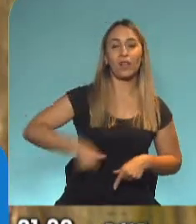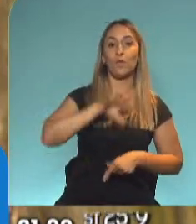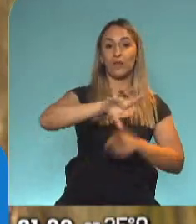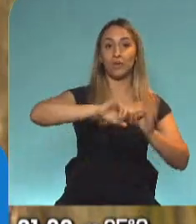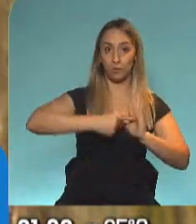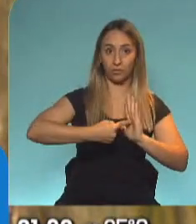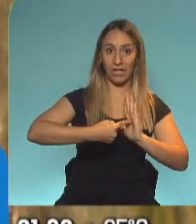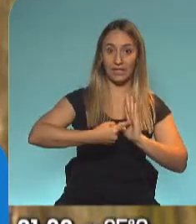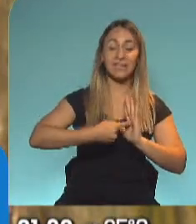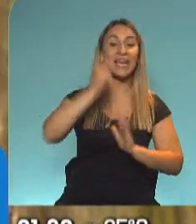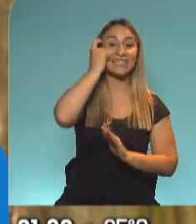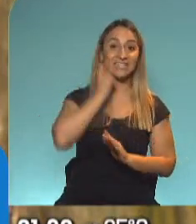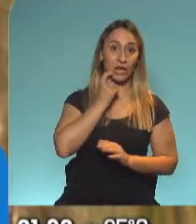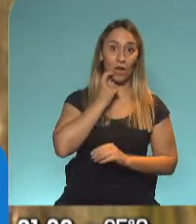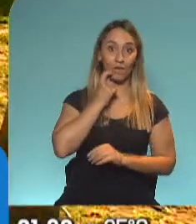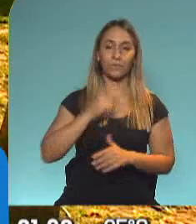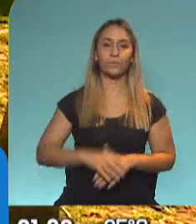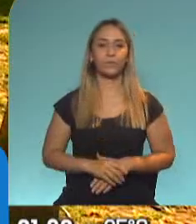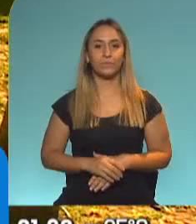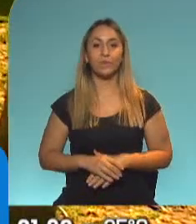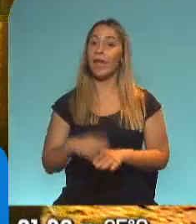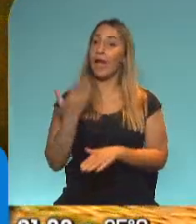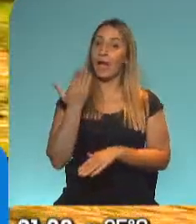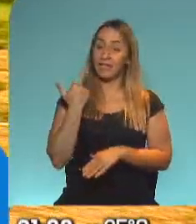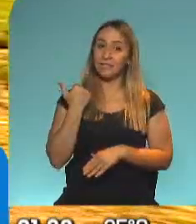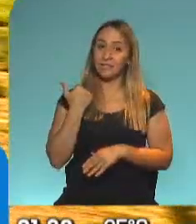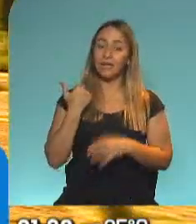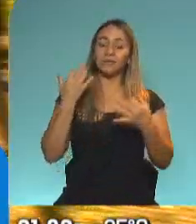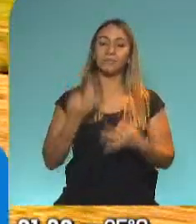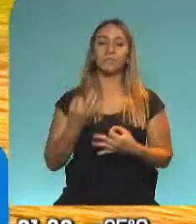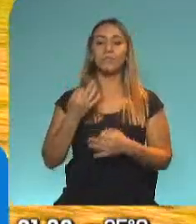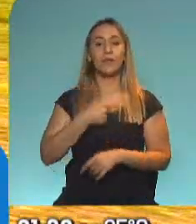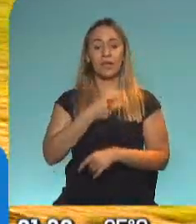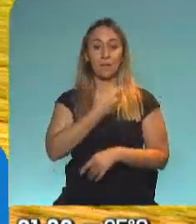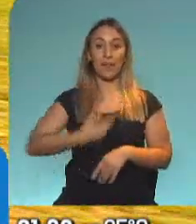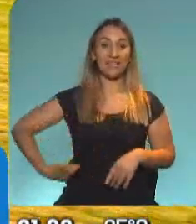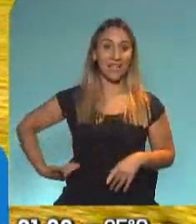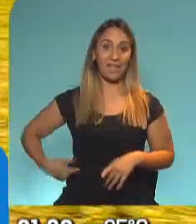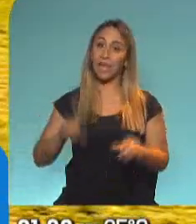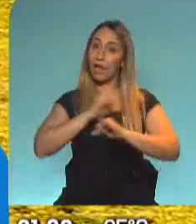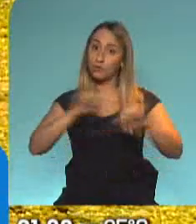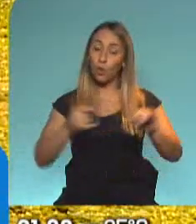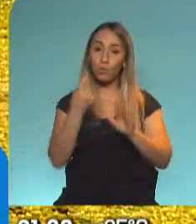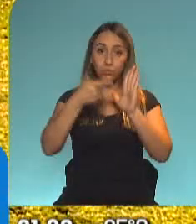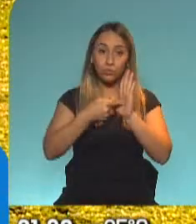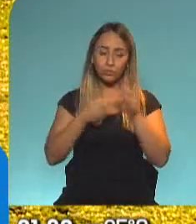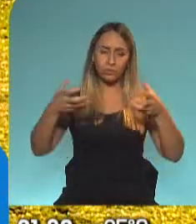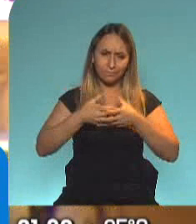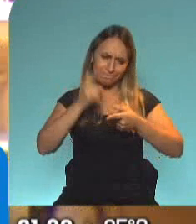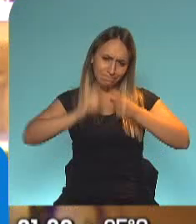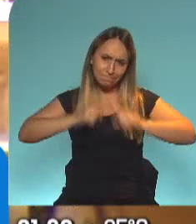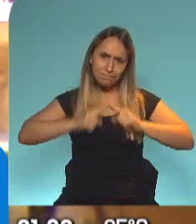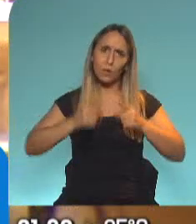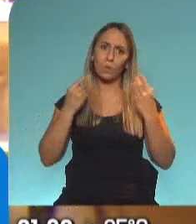Aires, Axel Kicillof. Ayer, el jefe de Estado adelantó que una de las medidas que se analizaron fue la